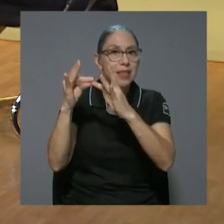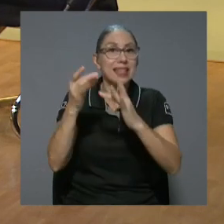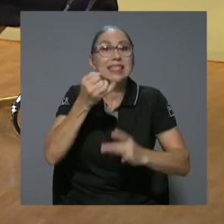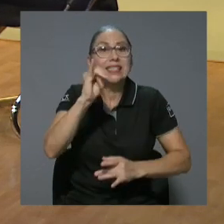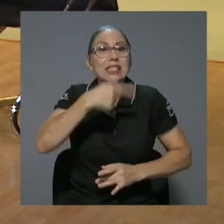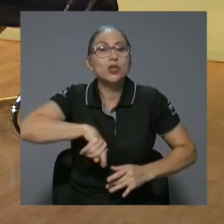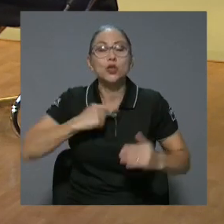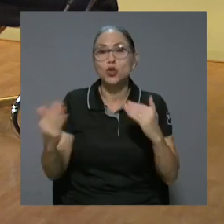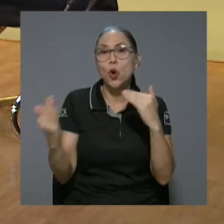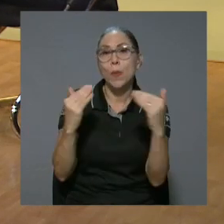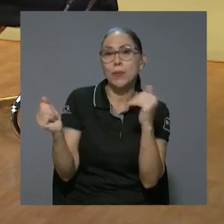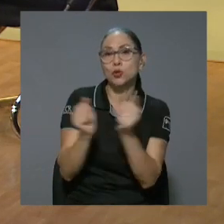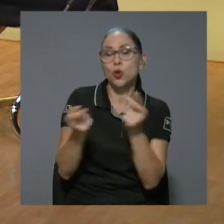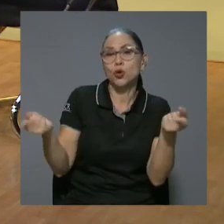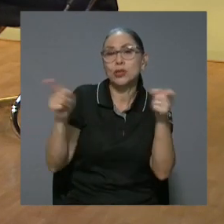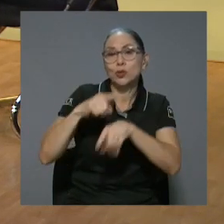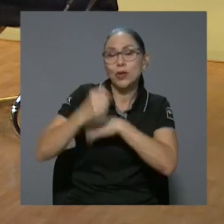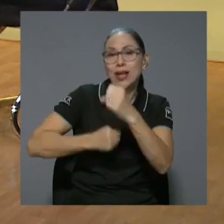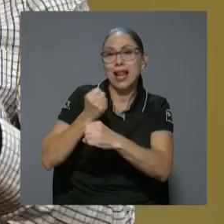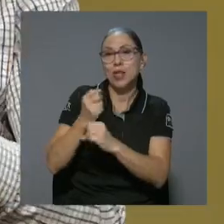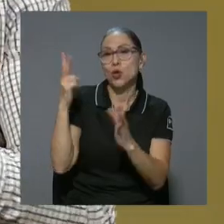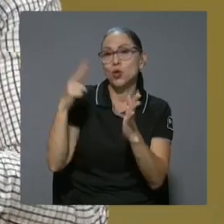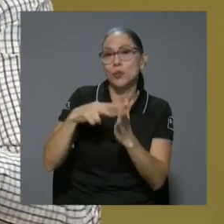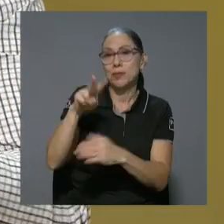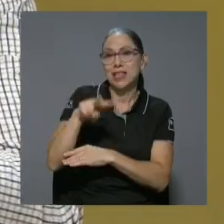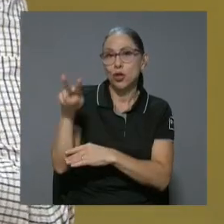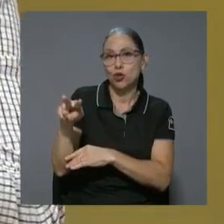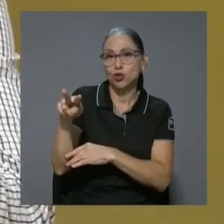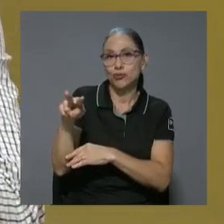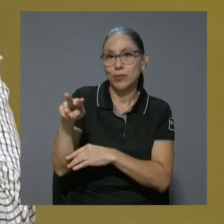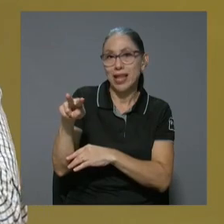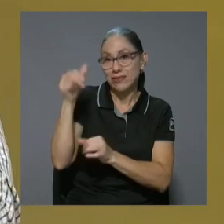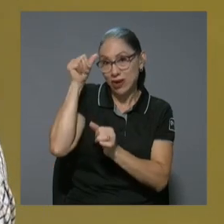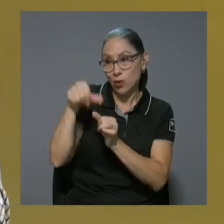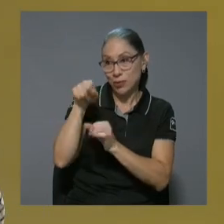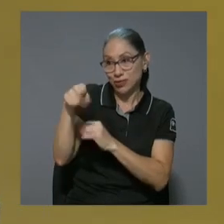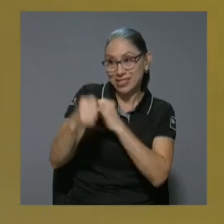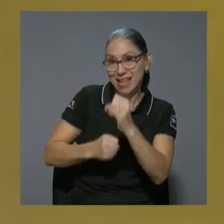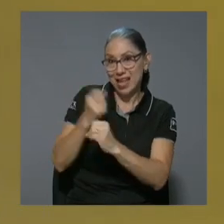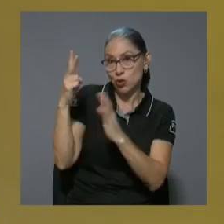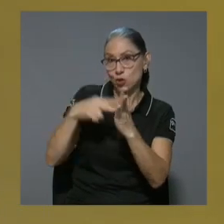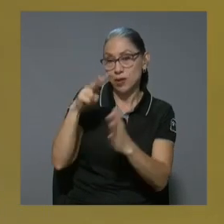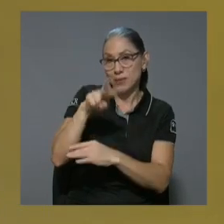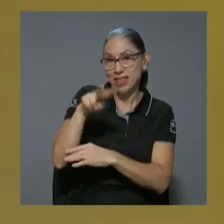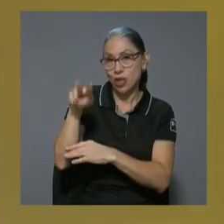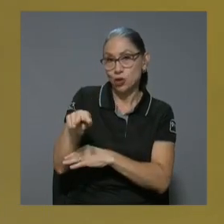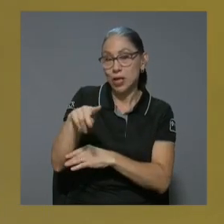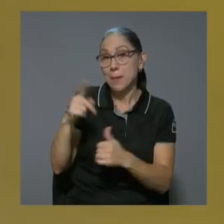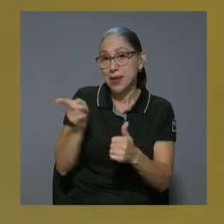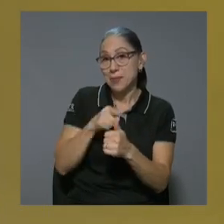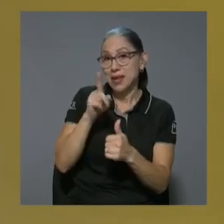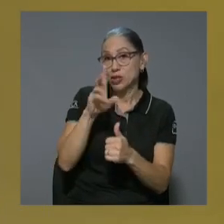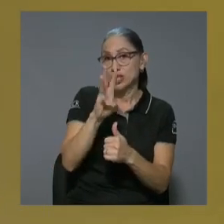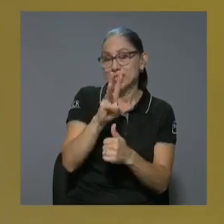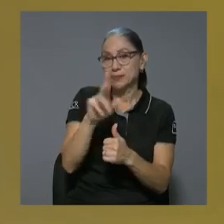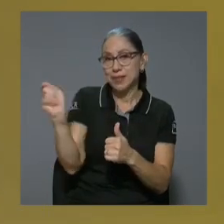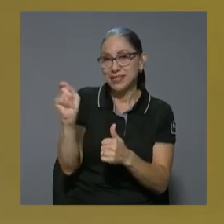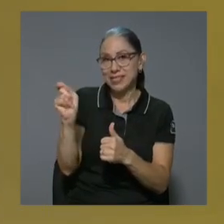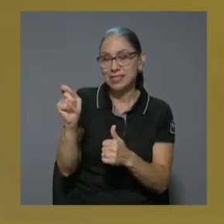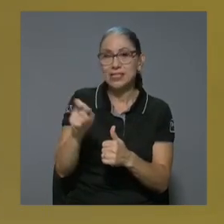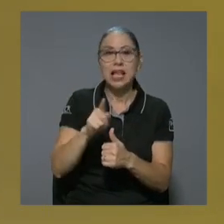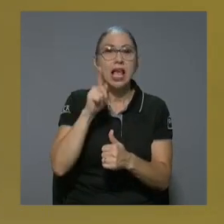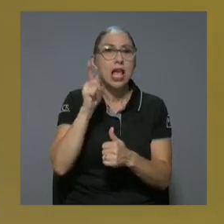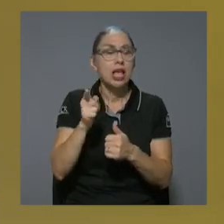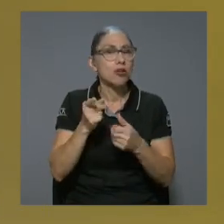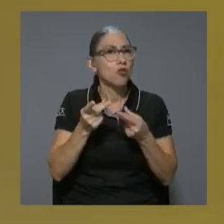con lo que sucedió en el año 2022. Recordemos que en 2022 en particular, el primer semestre, hubo una aceleración muy fuerte